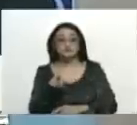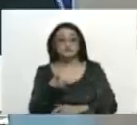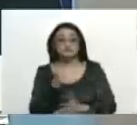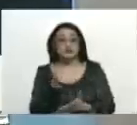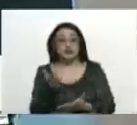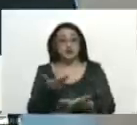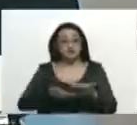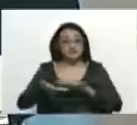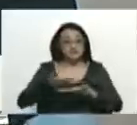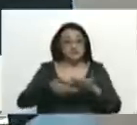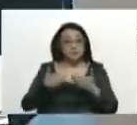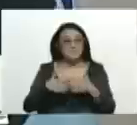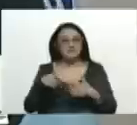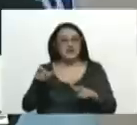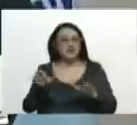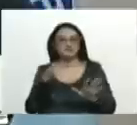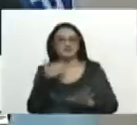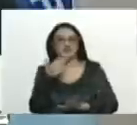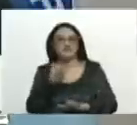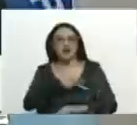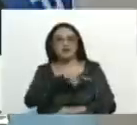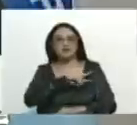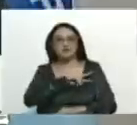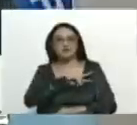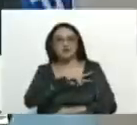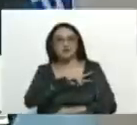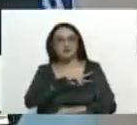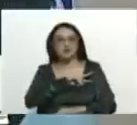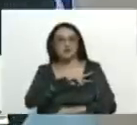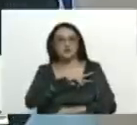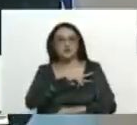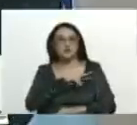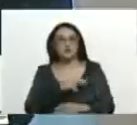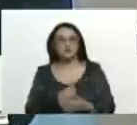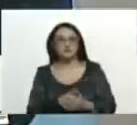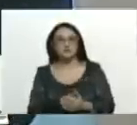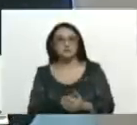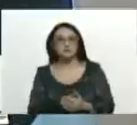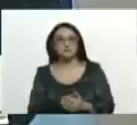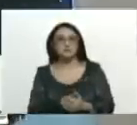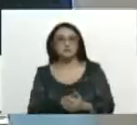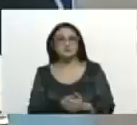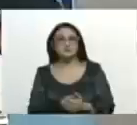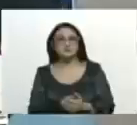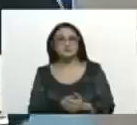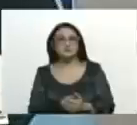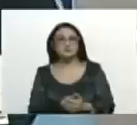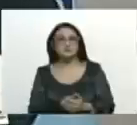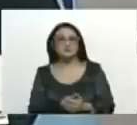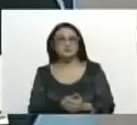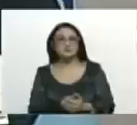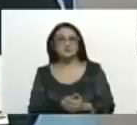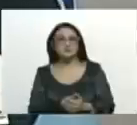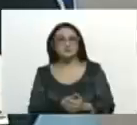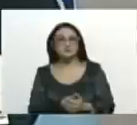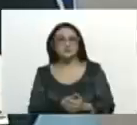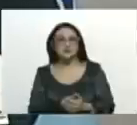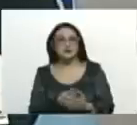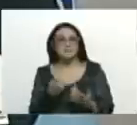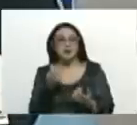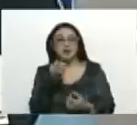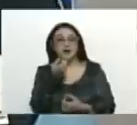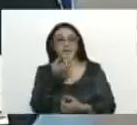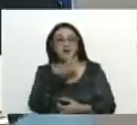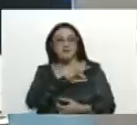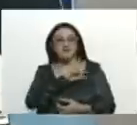estos empresarios entre comillas o empresarias entre comillas para su propio